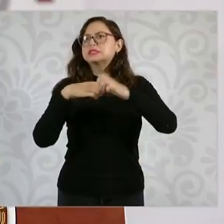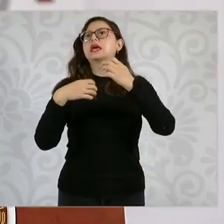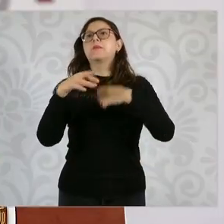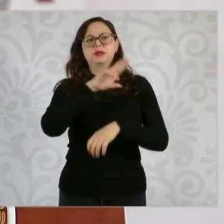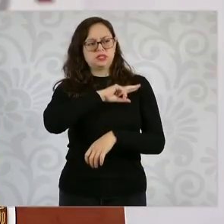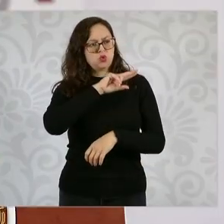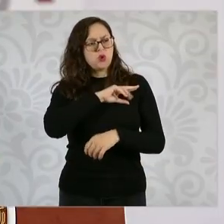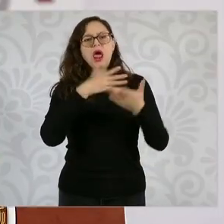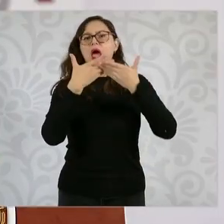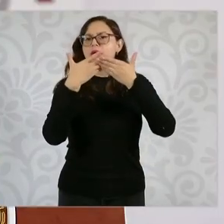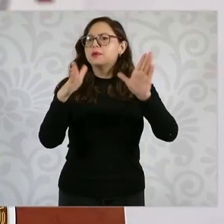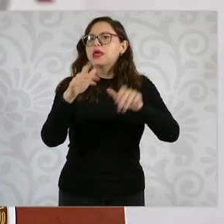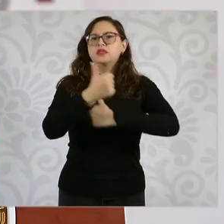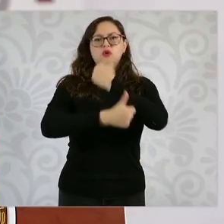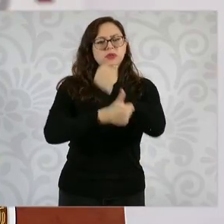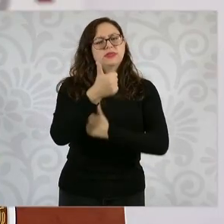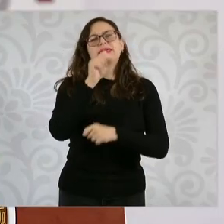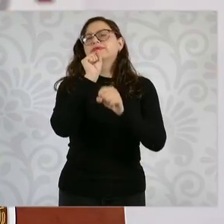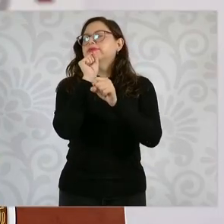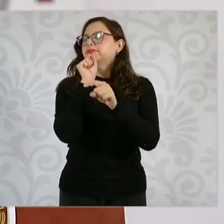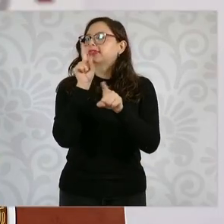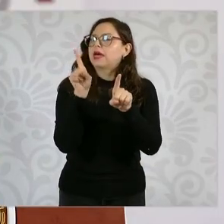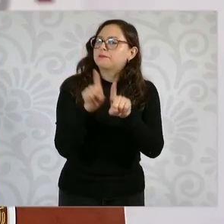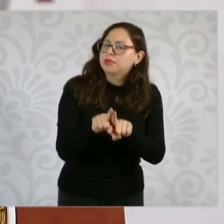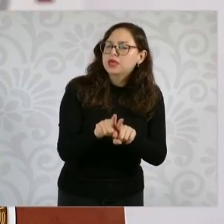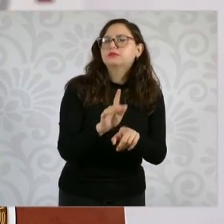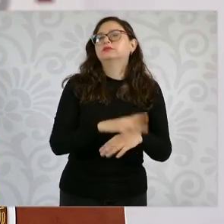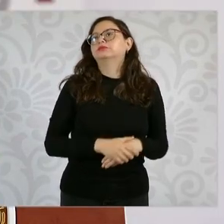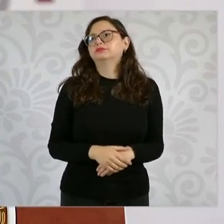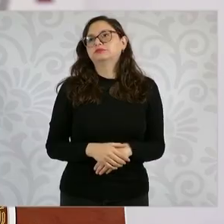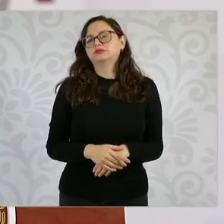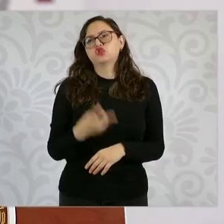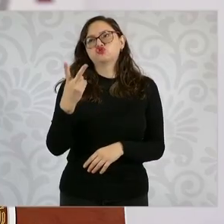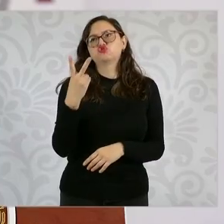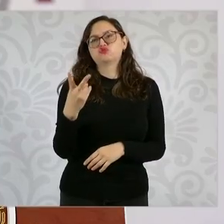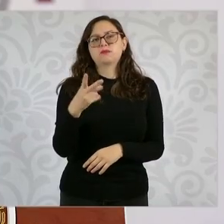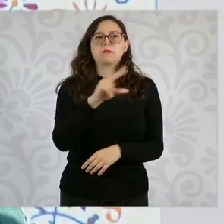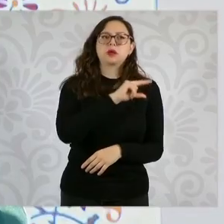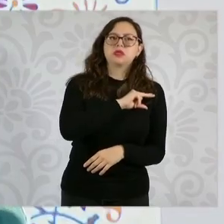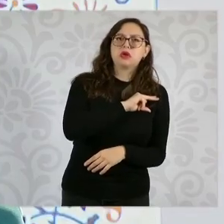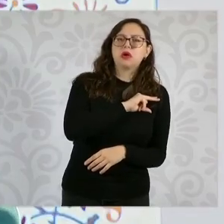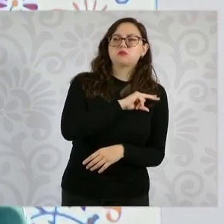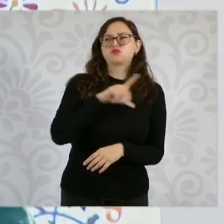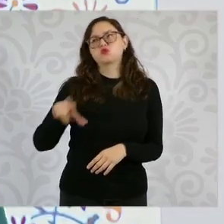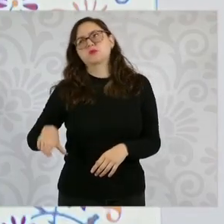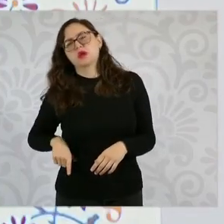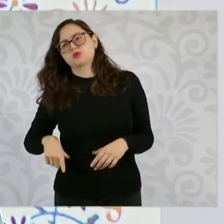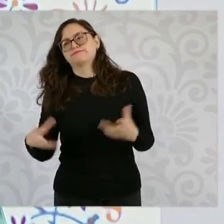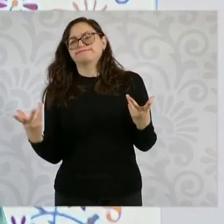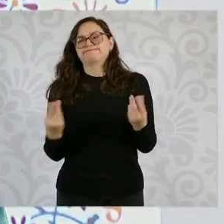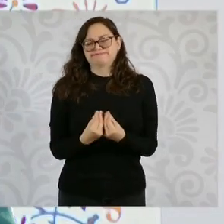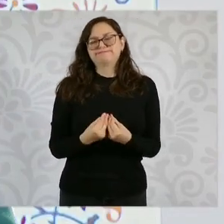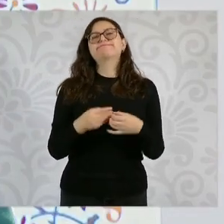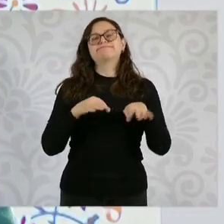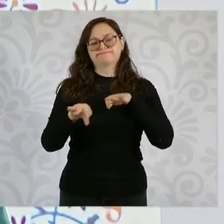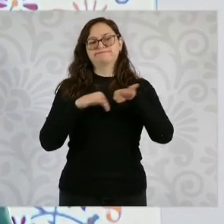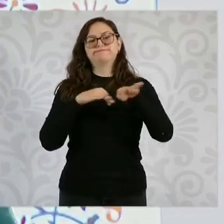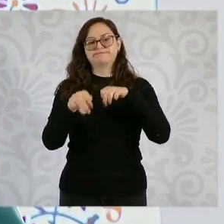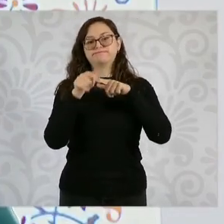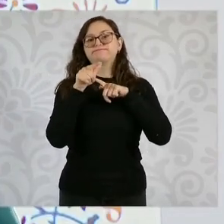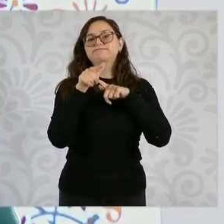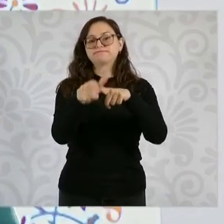públicas, para la participación de constructoras privadas, igual se va a seguir trabajando,